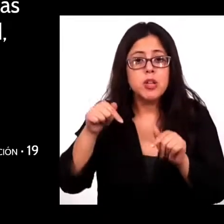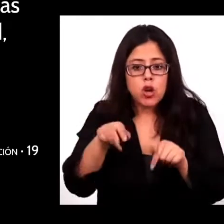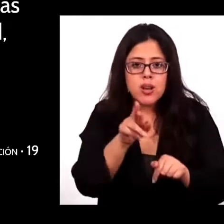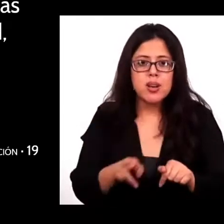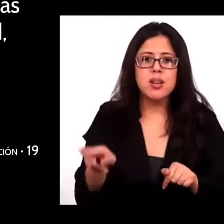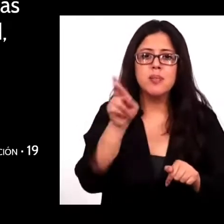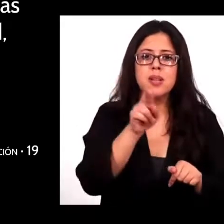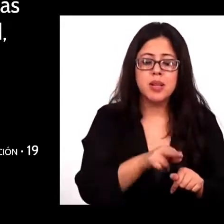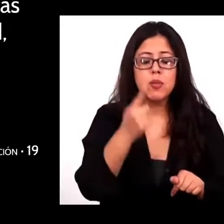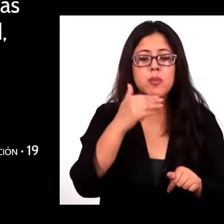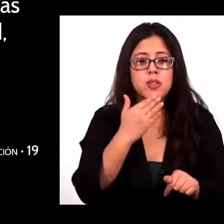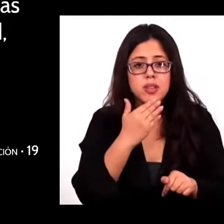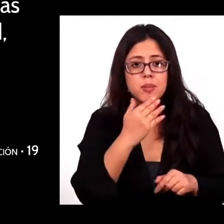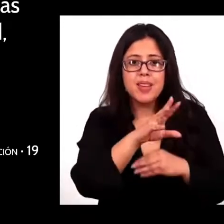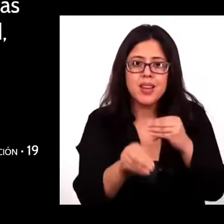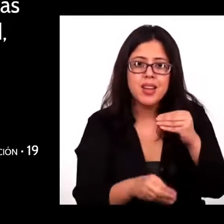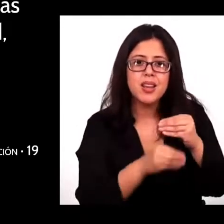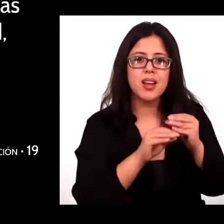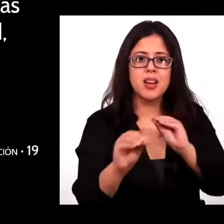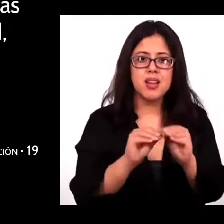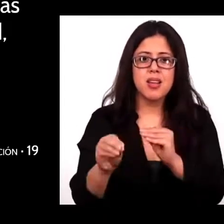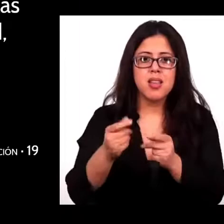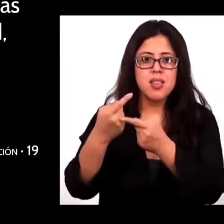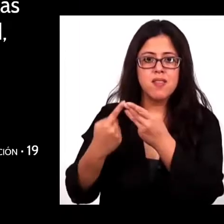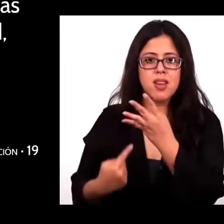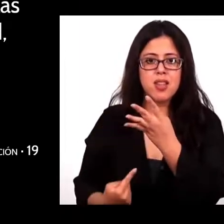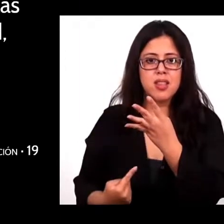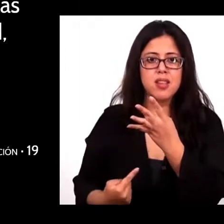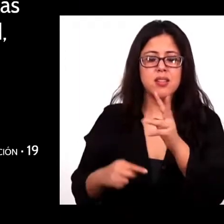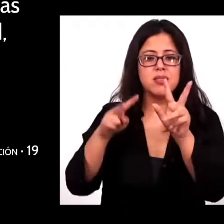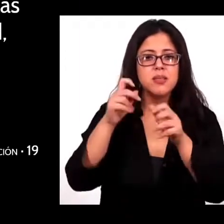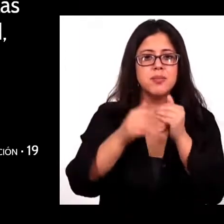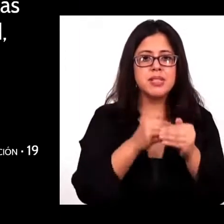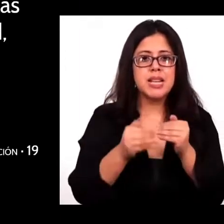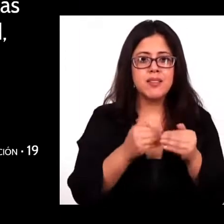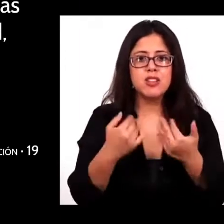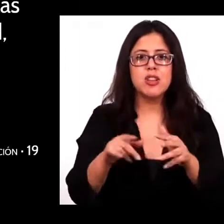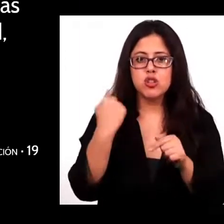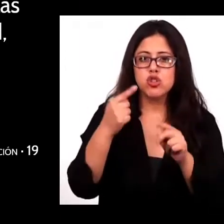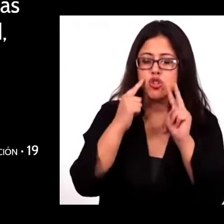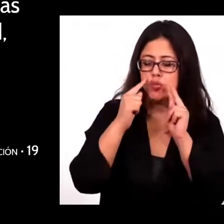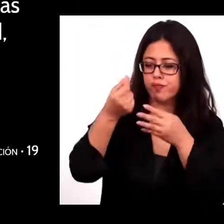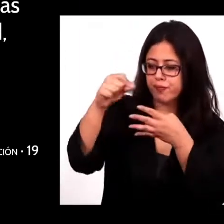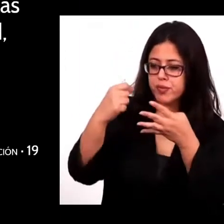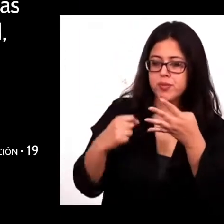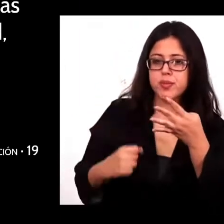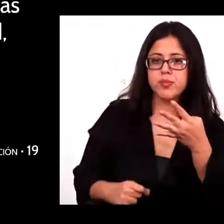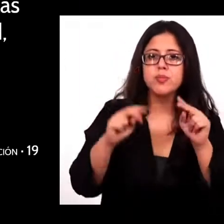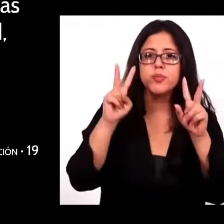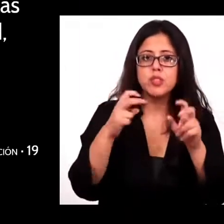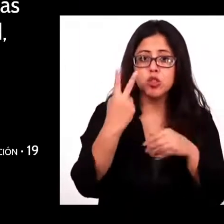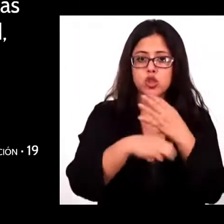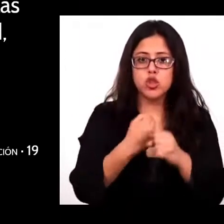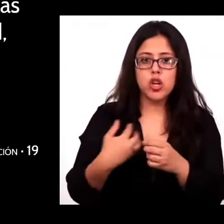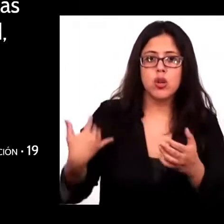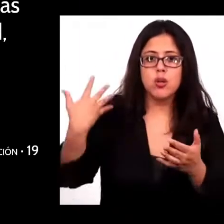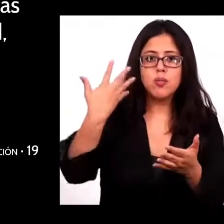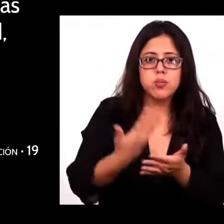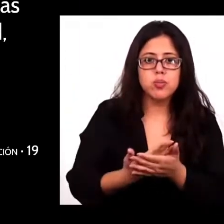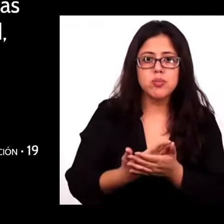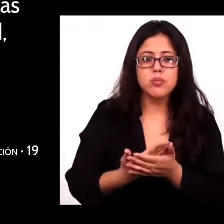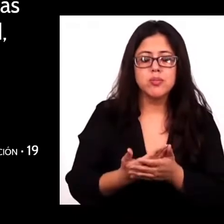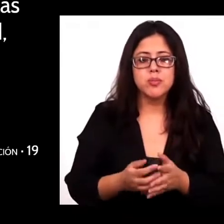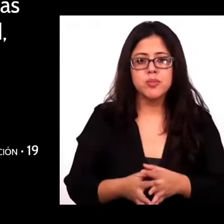pero además añadimos recomendaciones distintas sobre la base de lo que hemos determinado en estos 2 años desde la ocurrencia de los